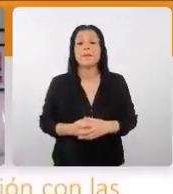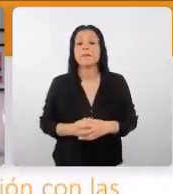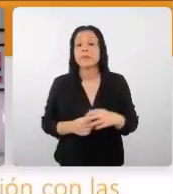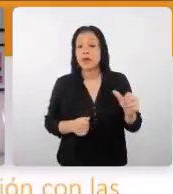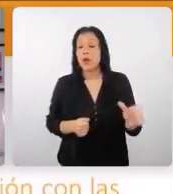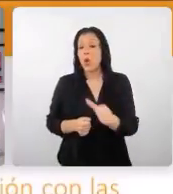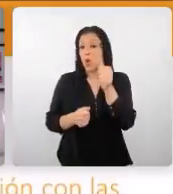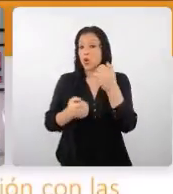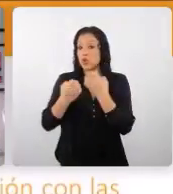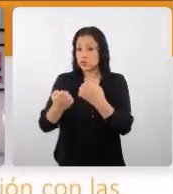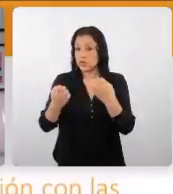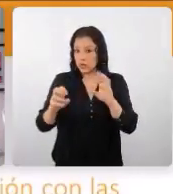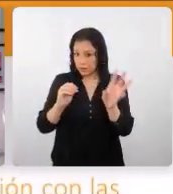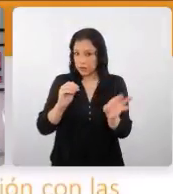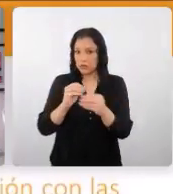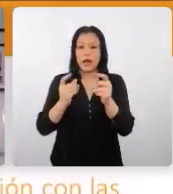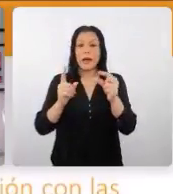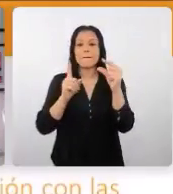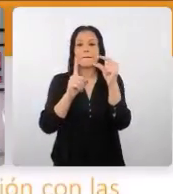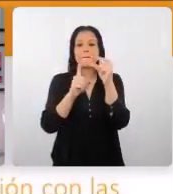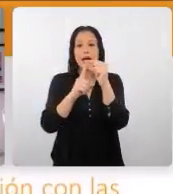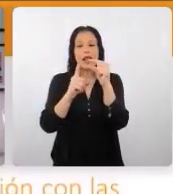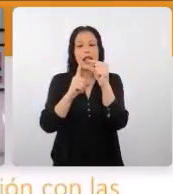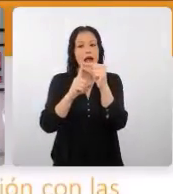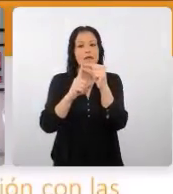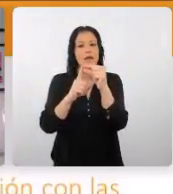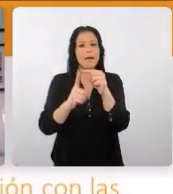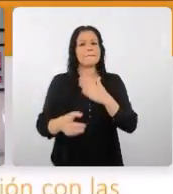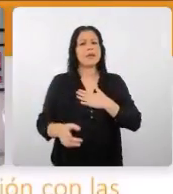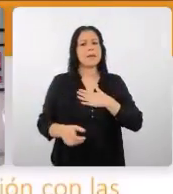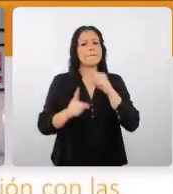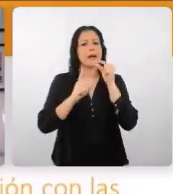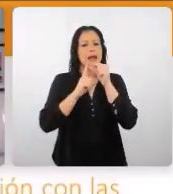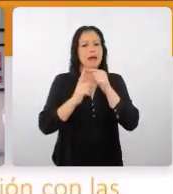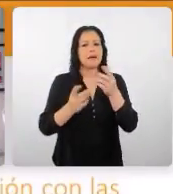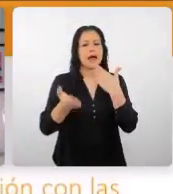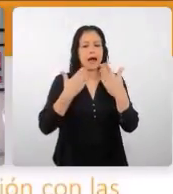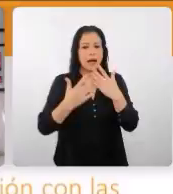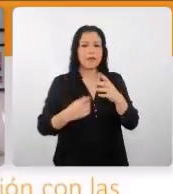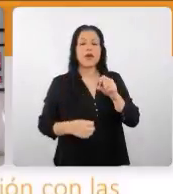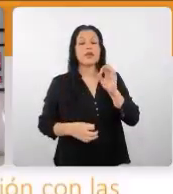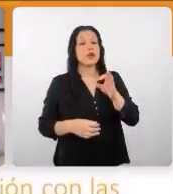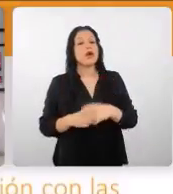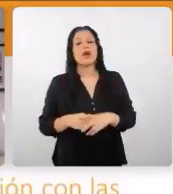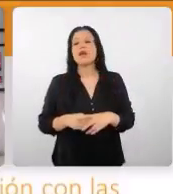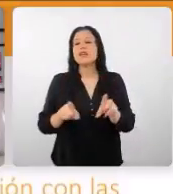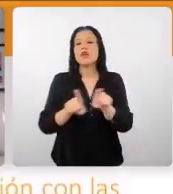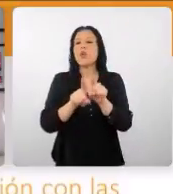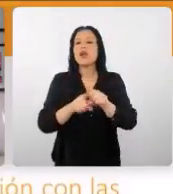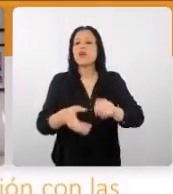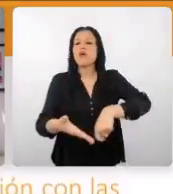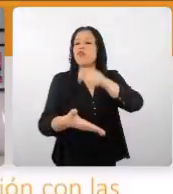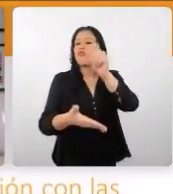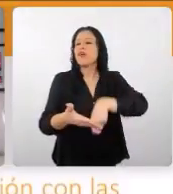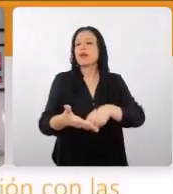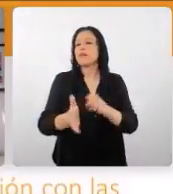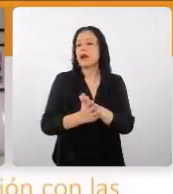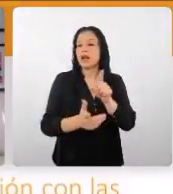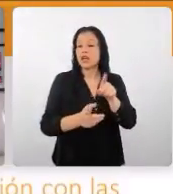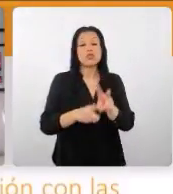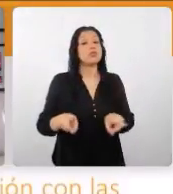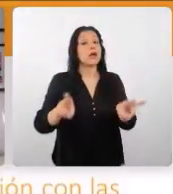Otros elementos, de hecho, la palabra acá es clave. Ya cuando uno dice algo de palabra, es como si firmáramos un contrato,